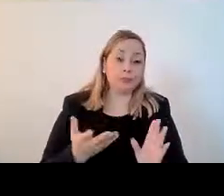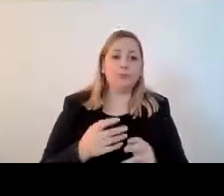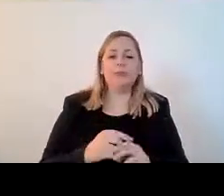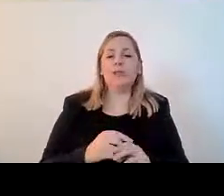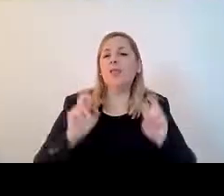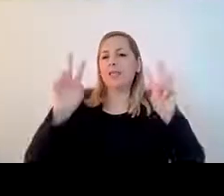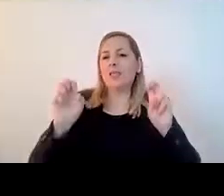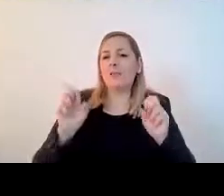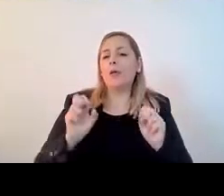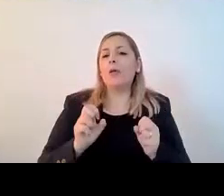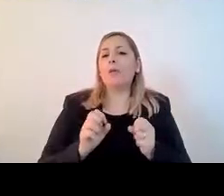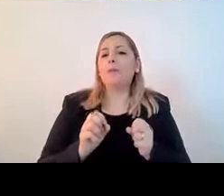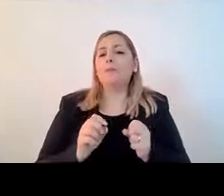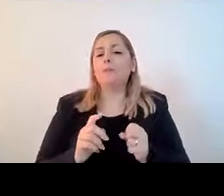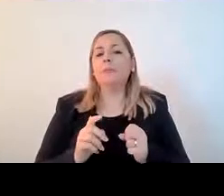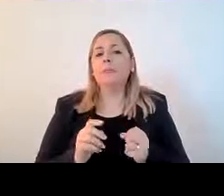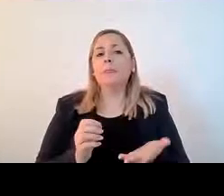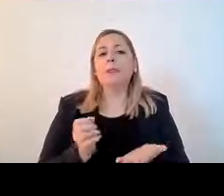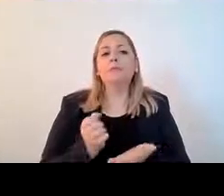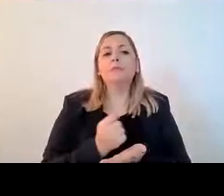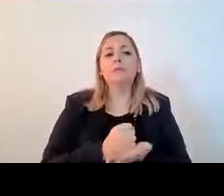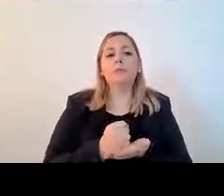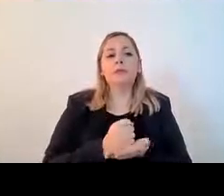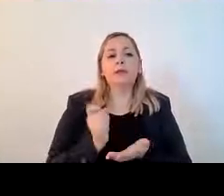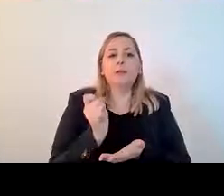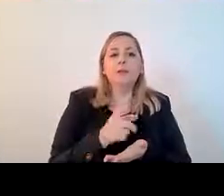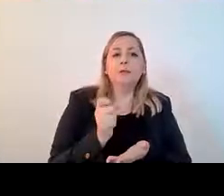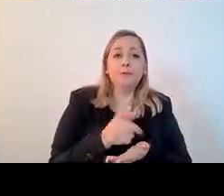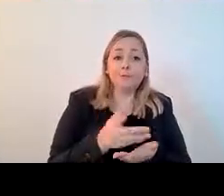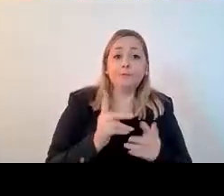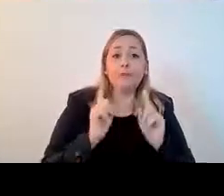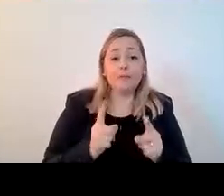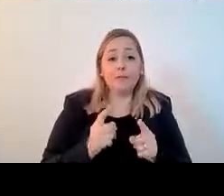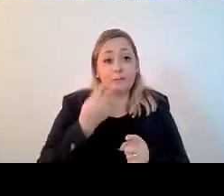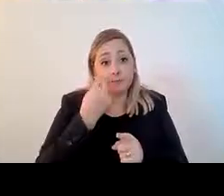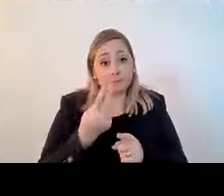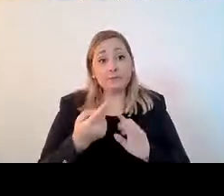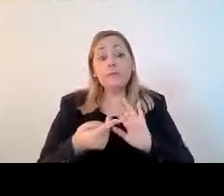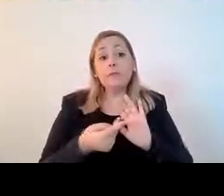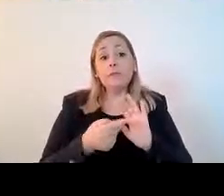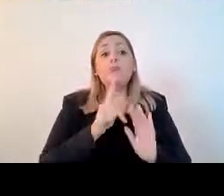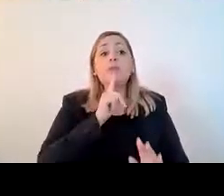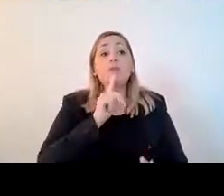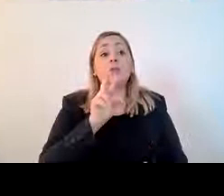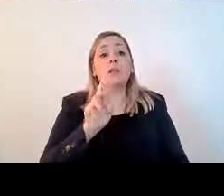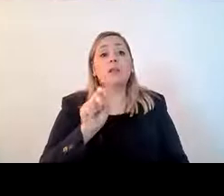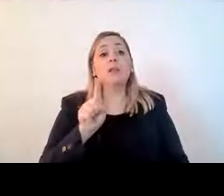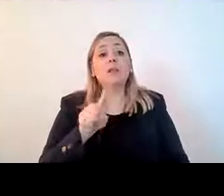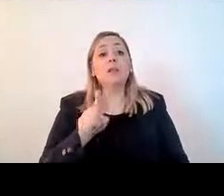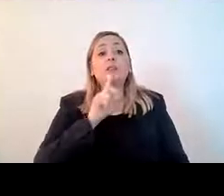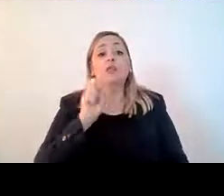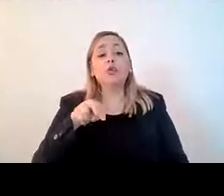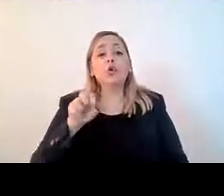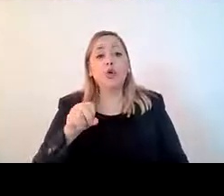de tratamiento, debemos considerar que está en presencia de un trastorno crónico del neurodesarrollo que es común